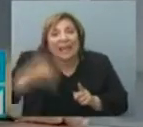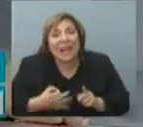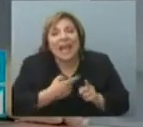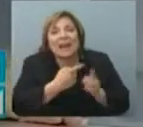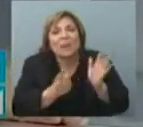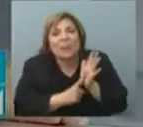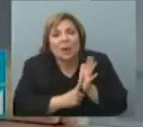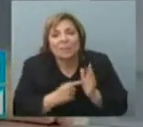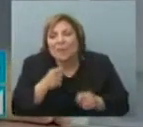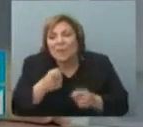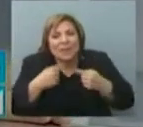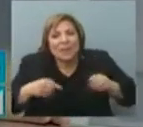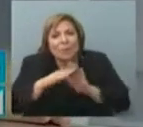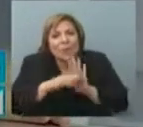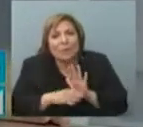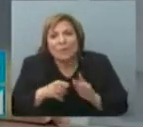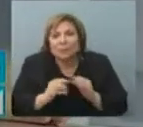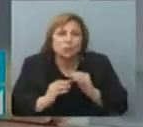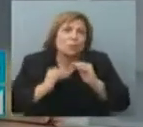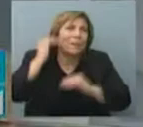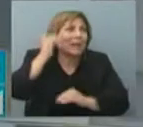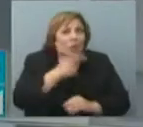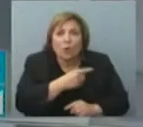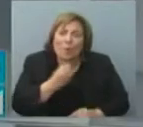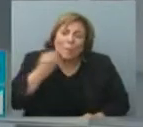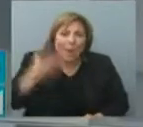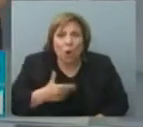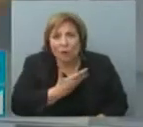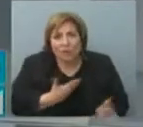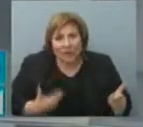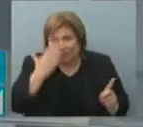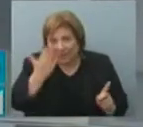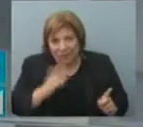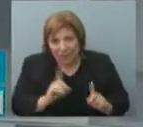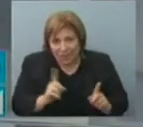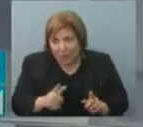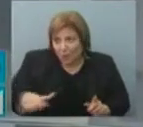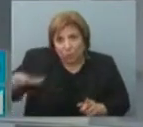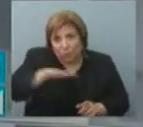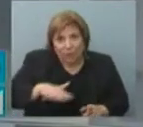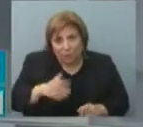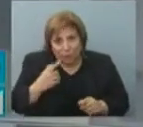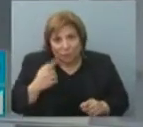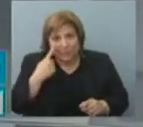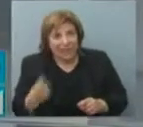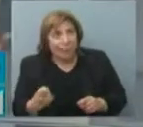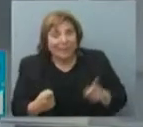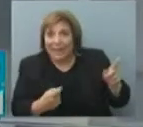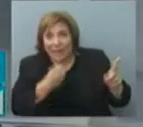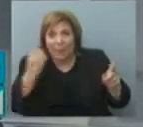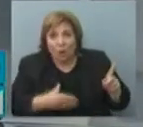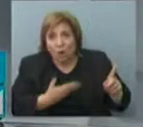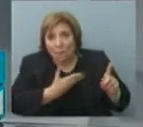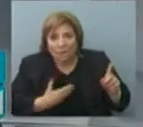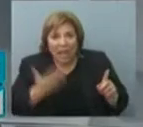esto de un gobierno fueron infinitamente superior los gobiernos que han habido antes y no es que lo diga yo lo corroboró la ciudadanía verdad lo todo